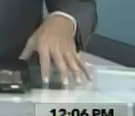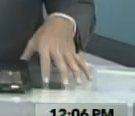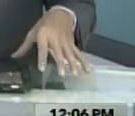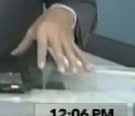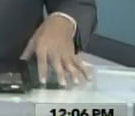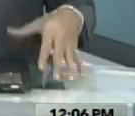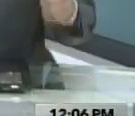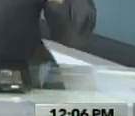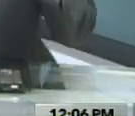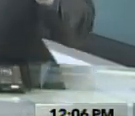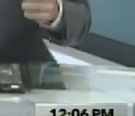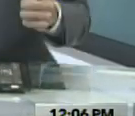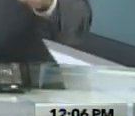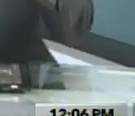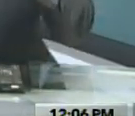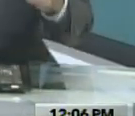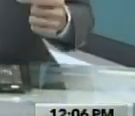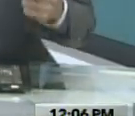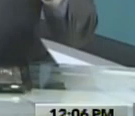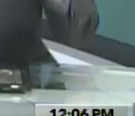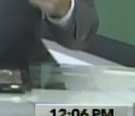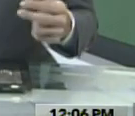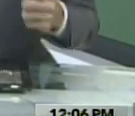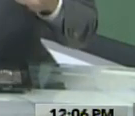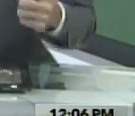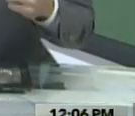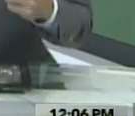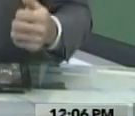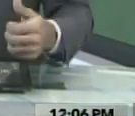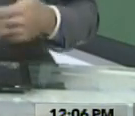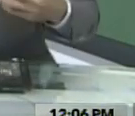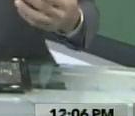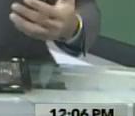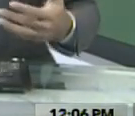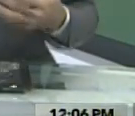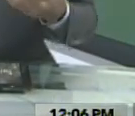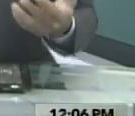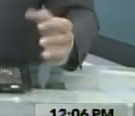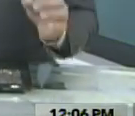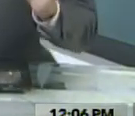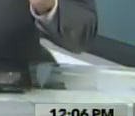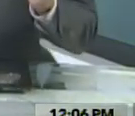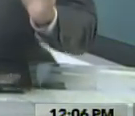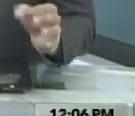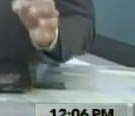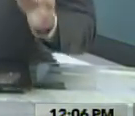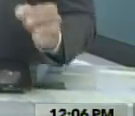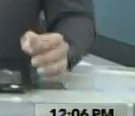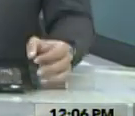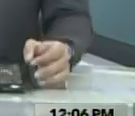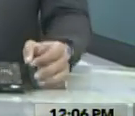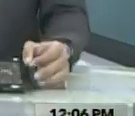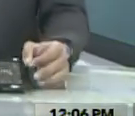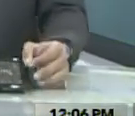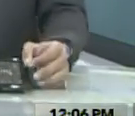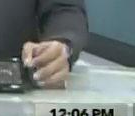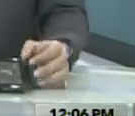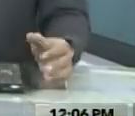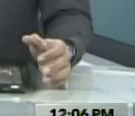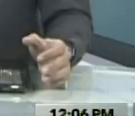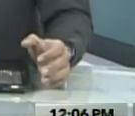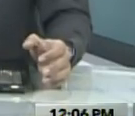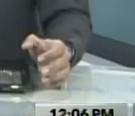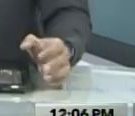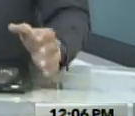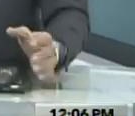del 14º Festival Deportivo, Recreativo y Cultural en Playas, Parques, Ríos y Balnearios, Semana Santa